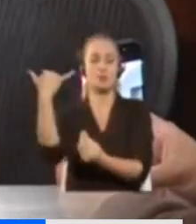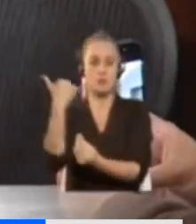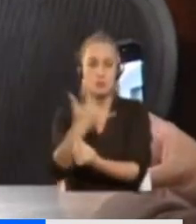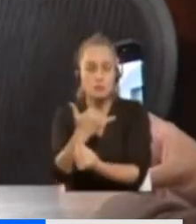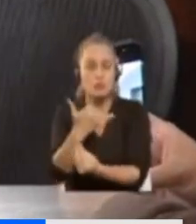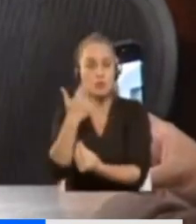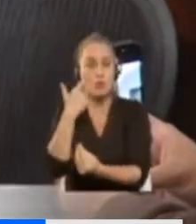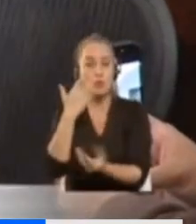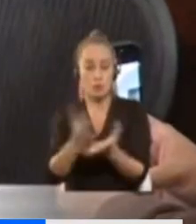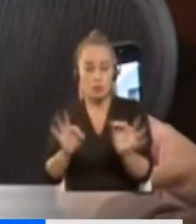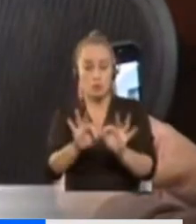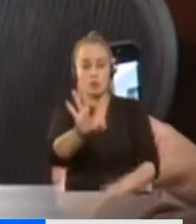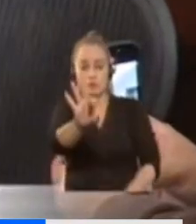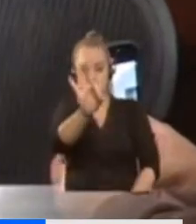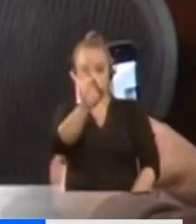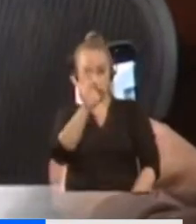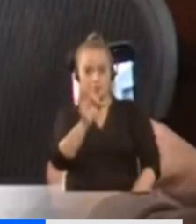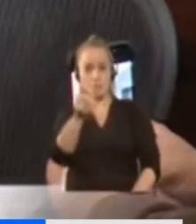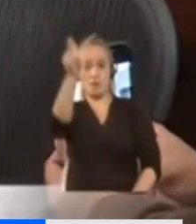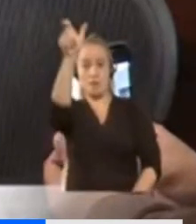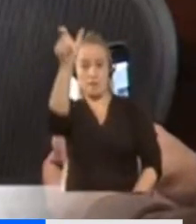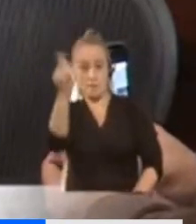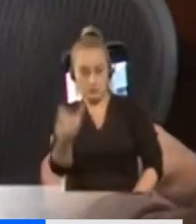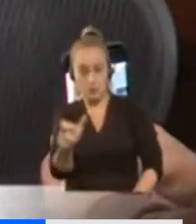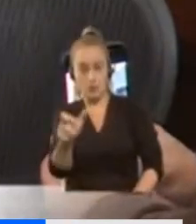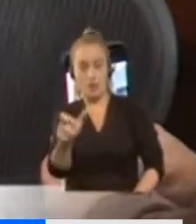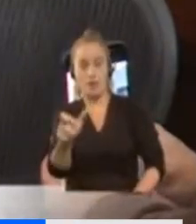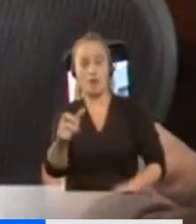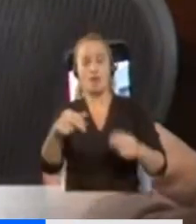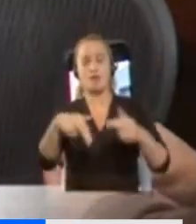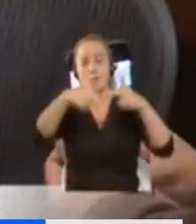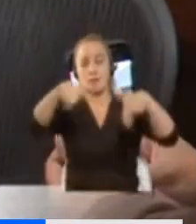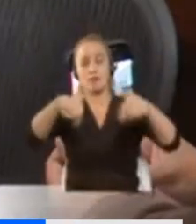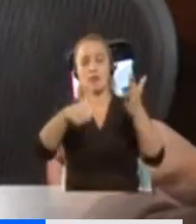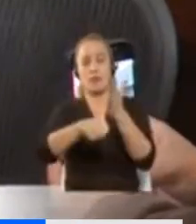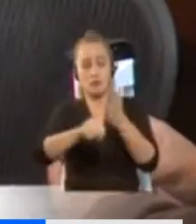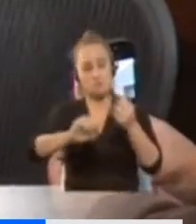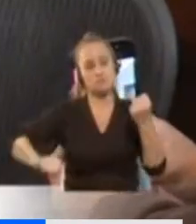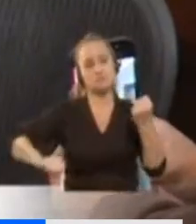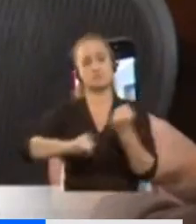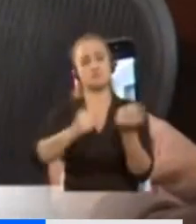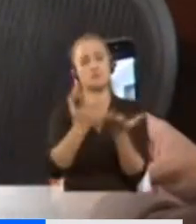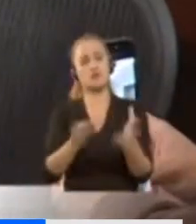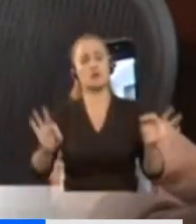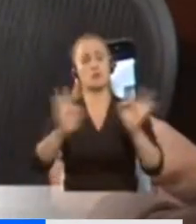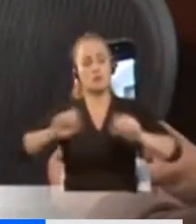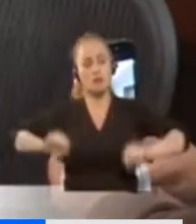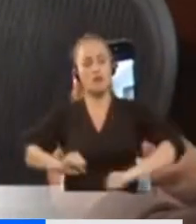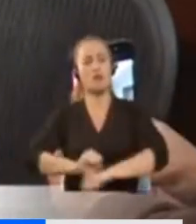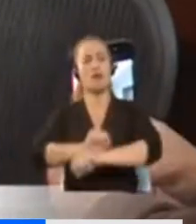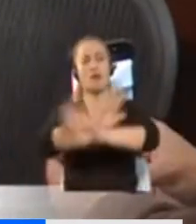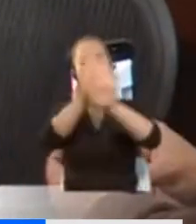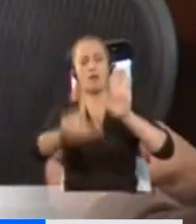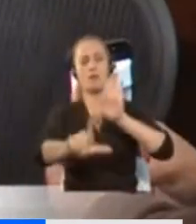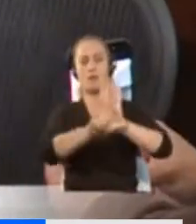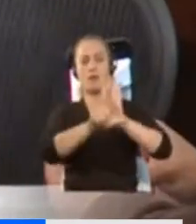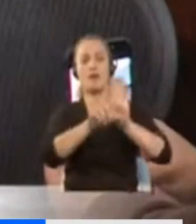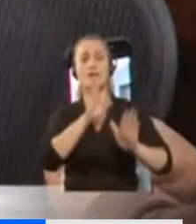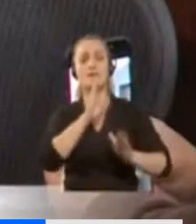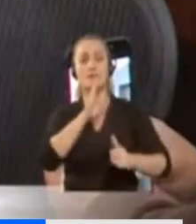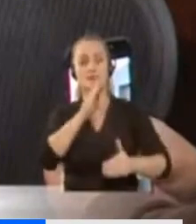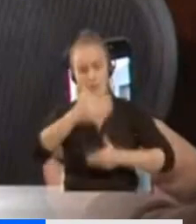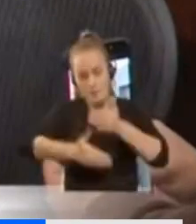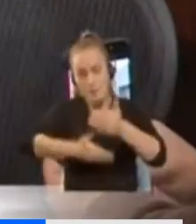de nombrar un registrador ad hoc para poder dar transparencia y legitimidad al nuevo